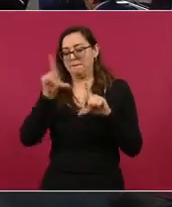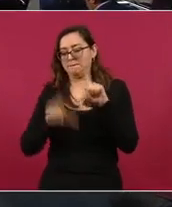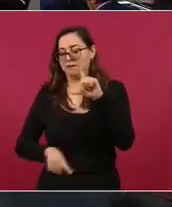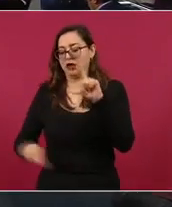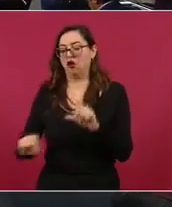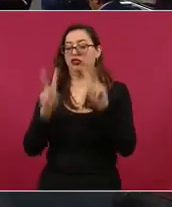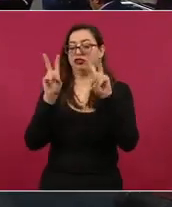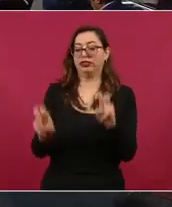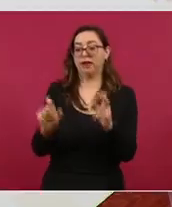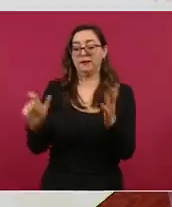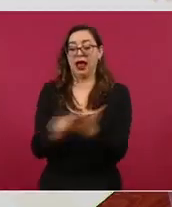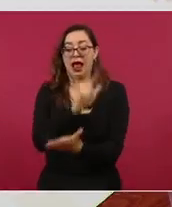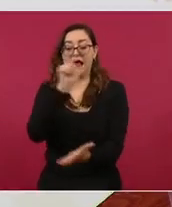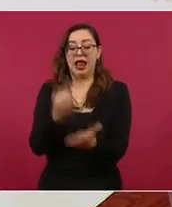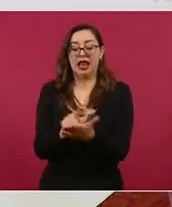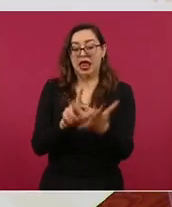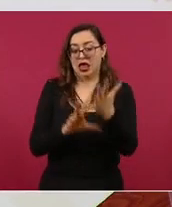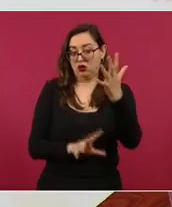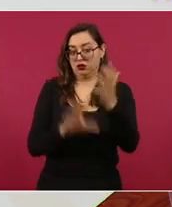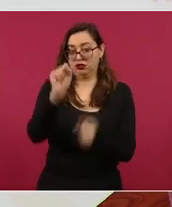energética y la fiscal.